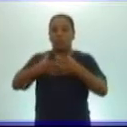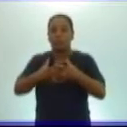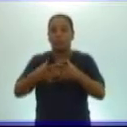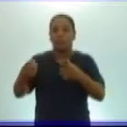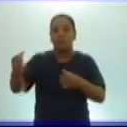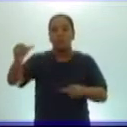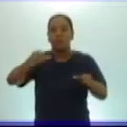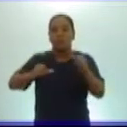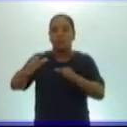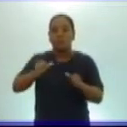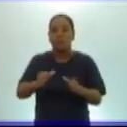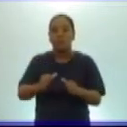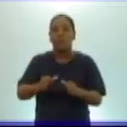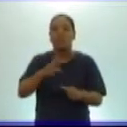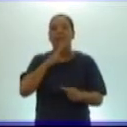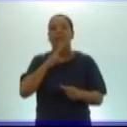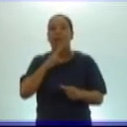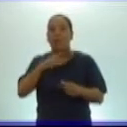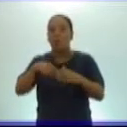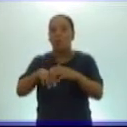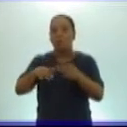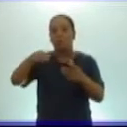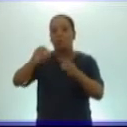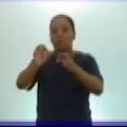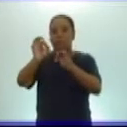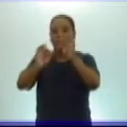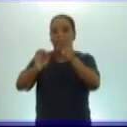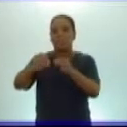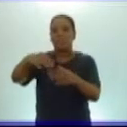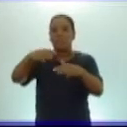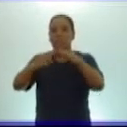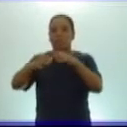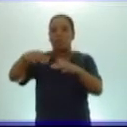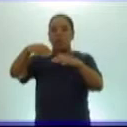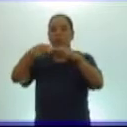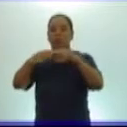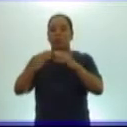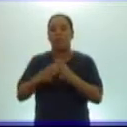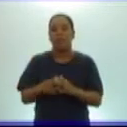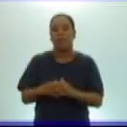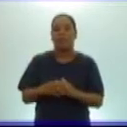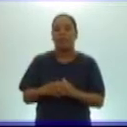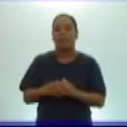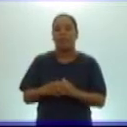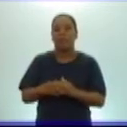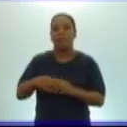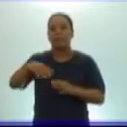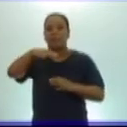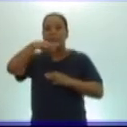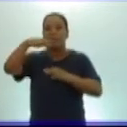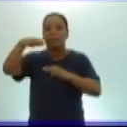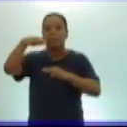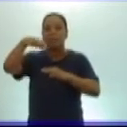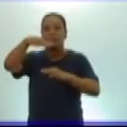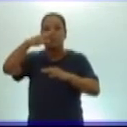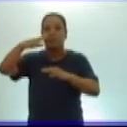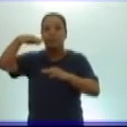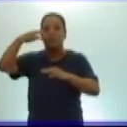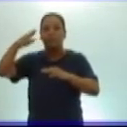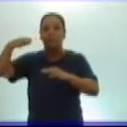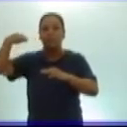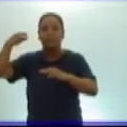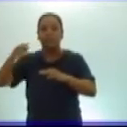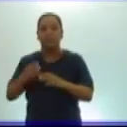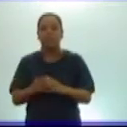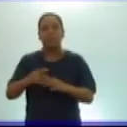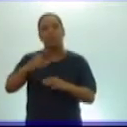sólido prácticamente insoluble, cuyas partículas permanecen flotando en suspensión o en la superficie